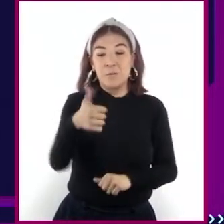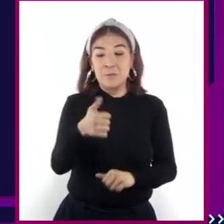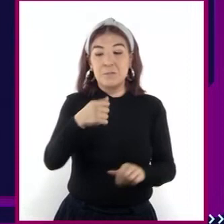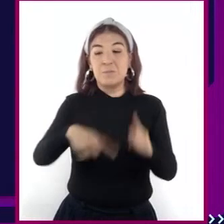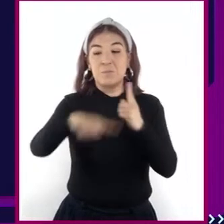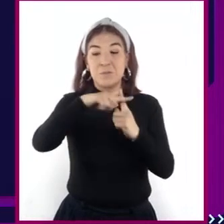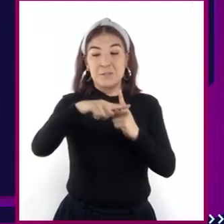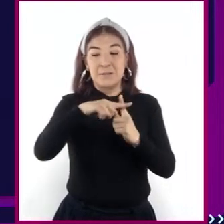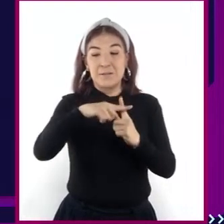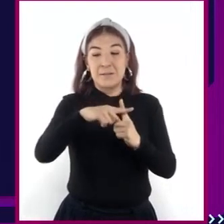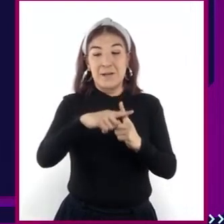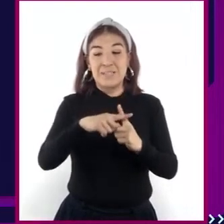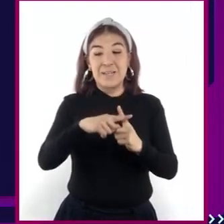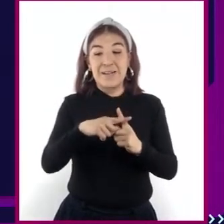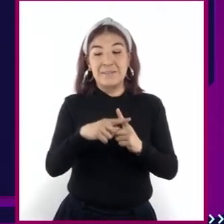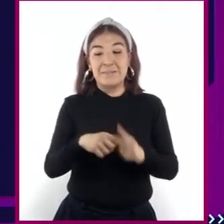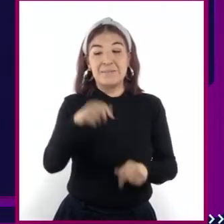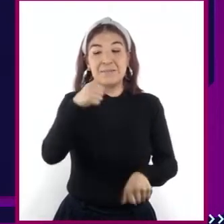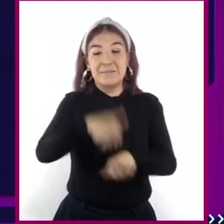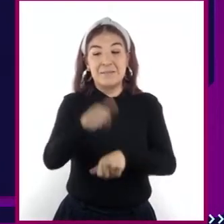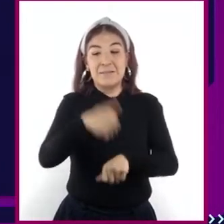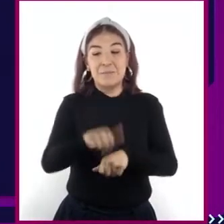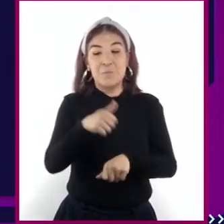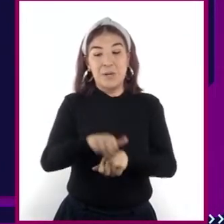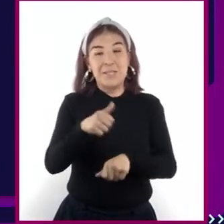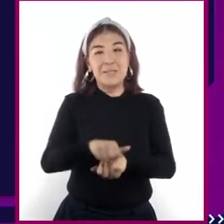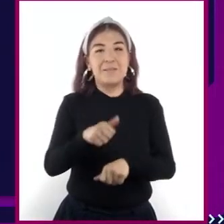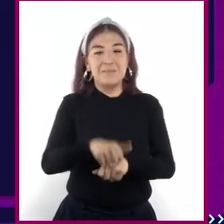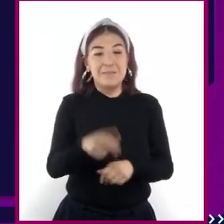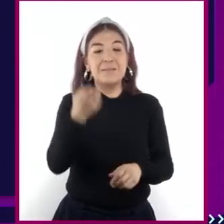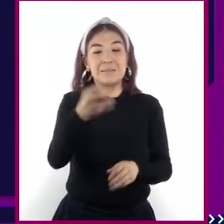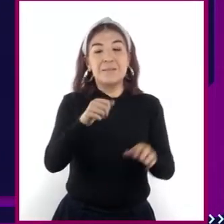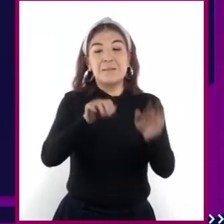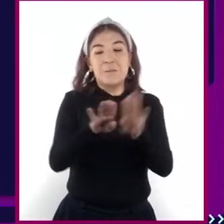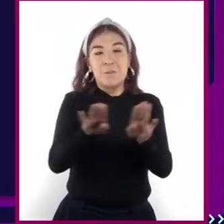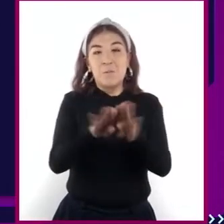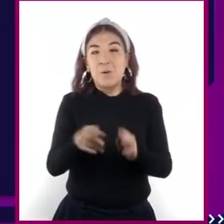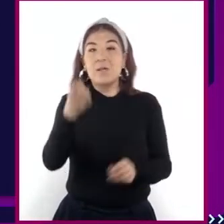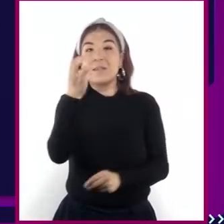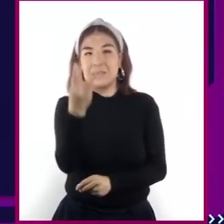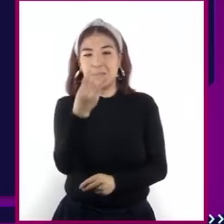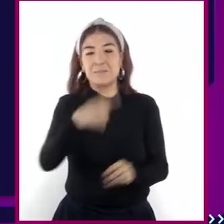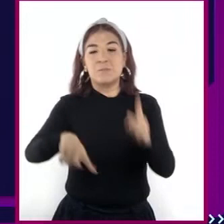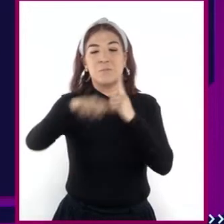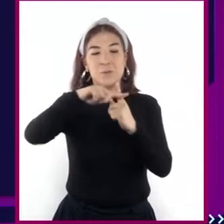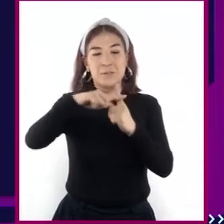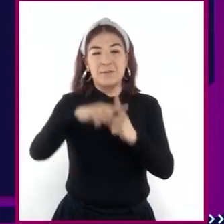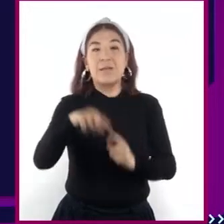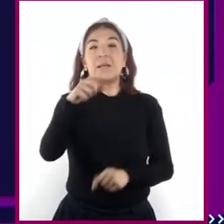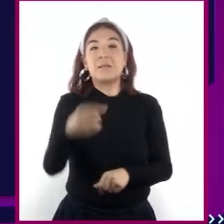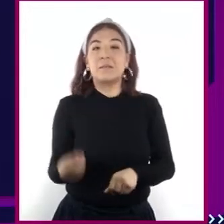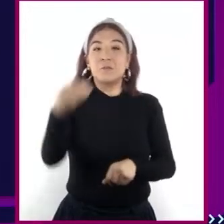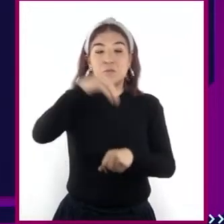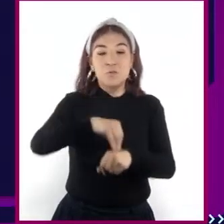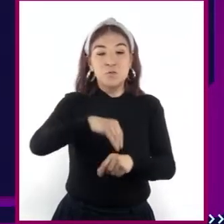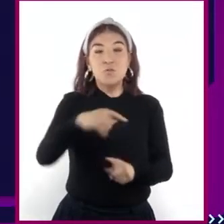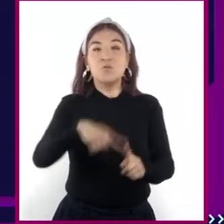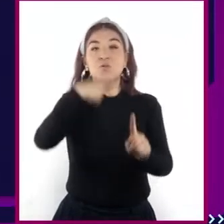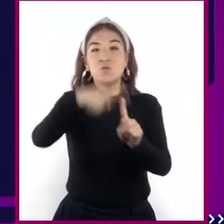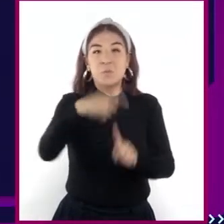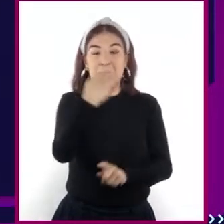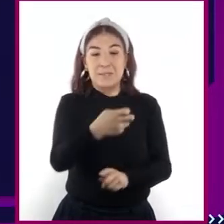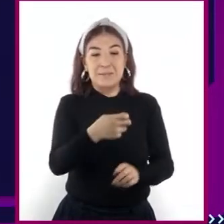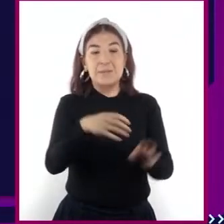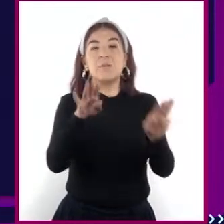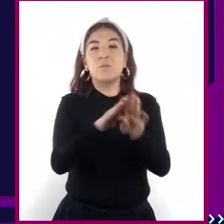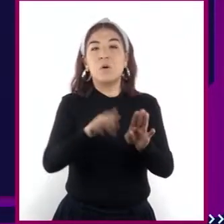menos 3 negativo, se utiliza el inverso aditivo de 3 negativo, que es 3. La adición equivalente a esa